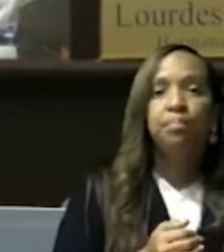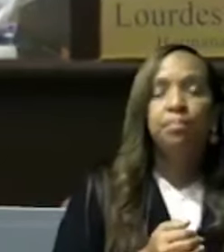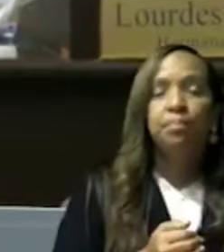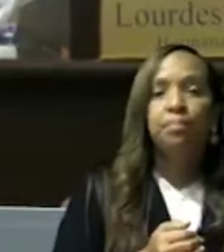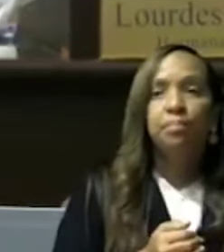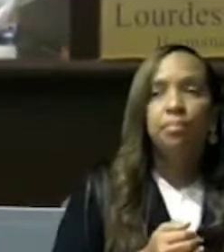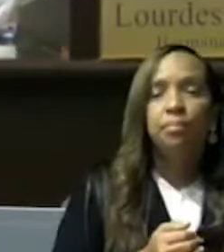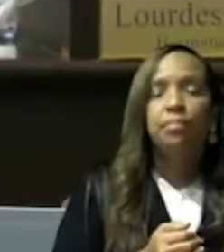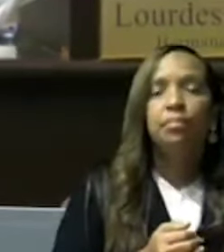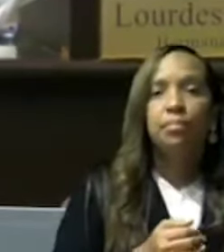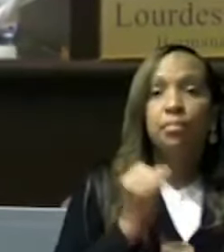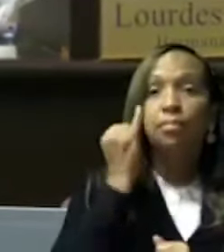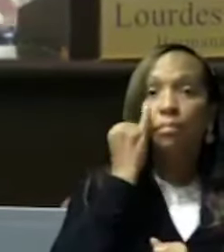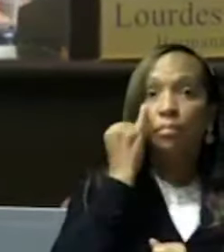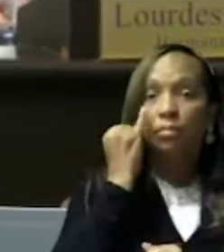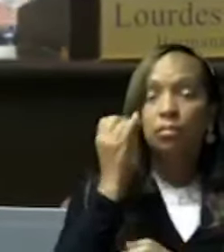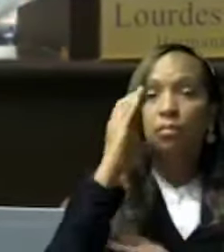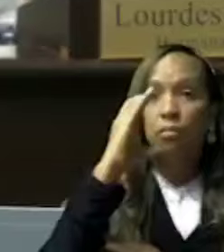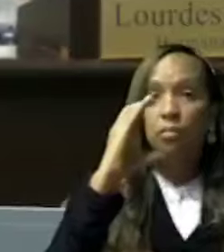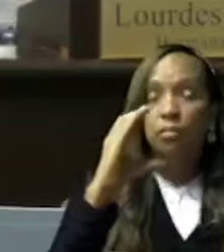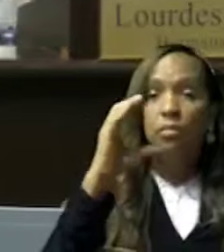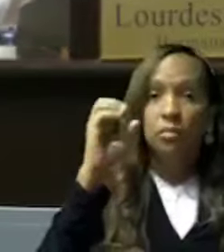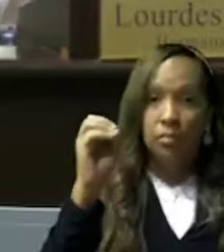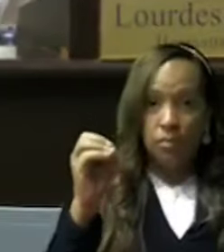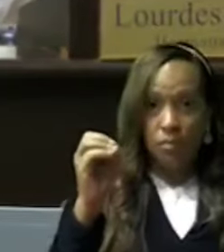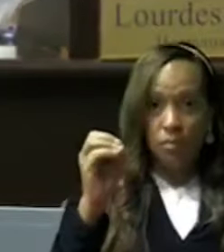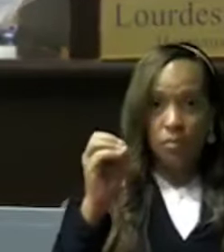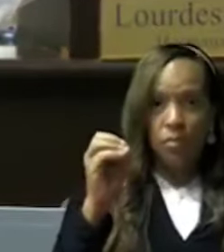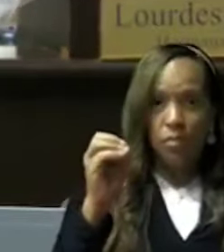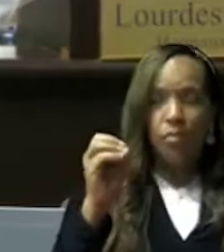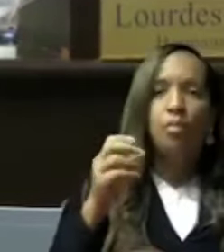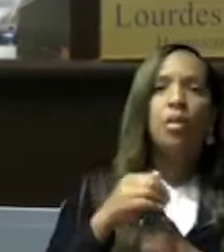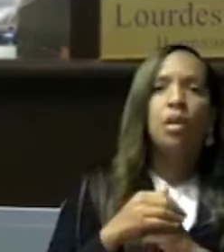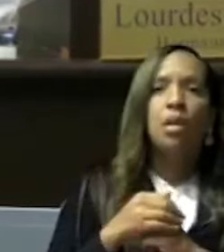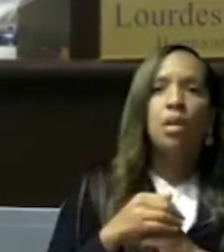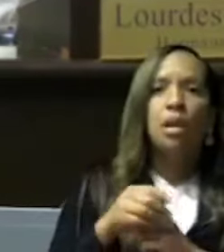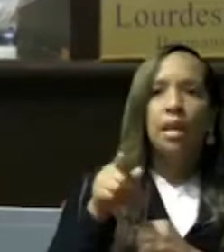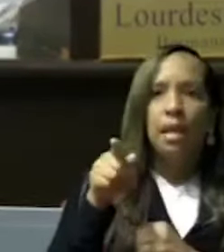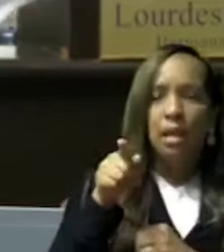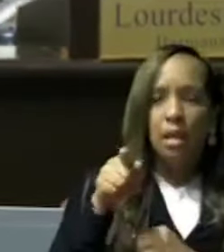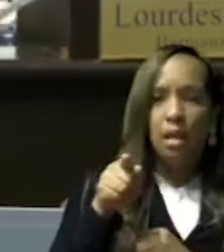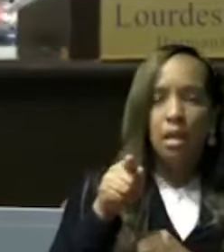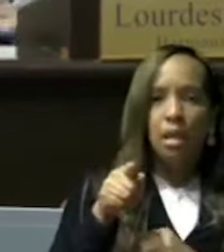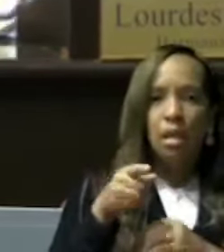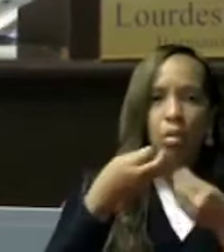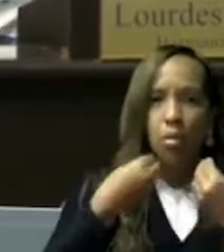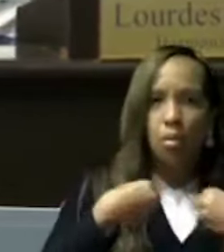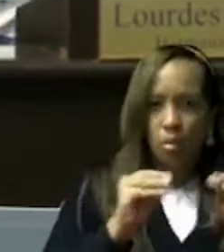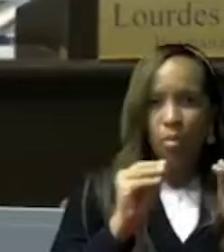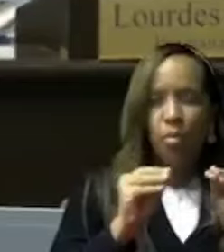acciones en cualquier institución, es porque la economía suya está bien. Entonces, fruto de ese buen